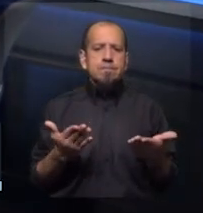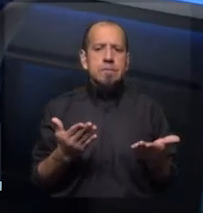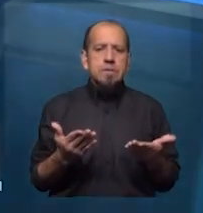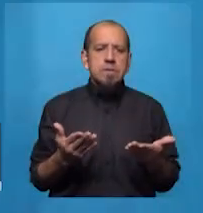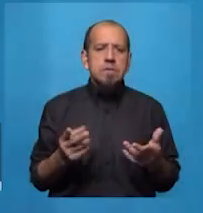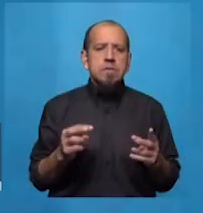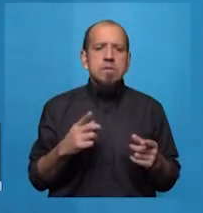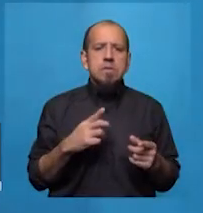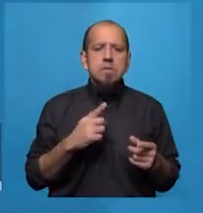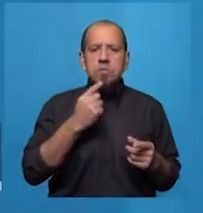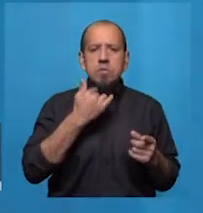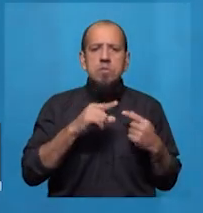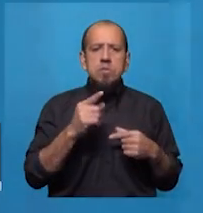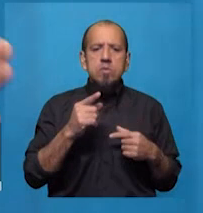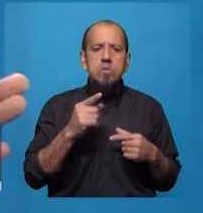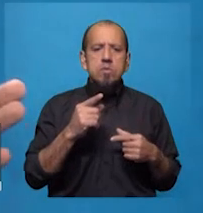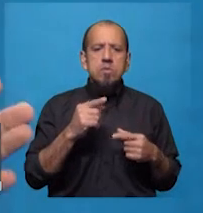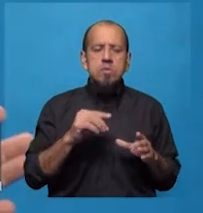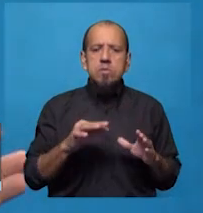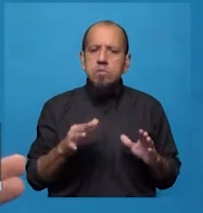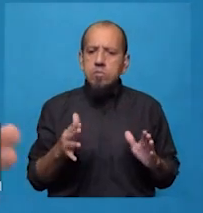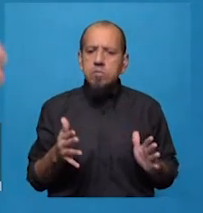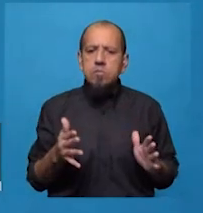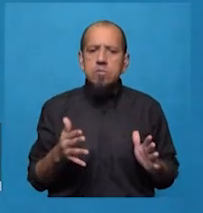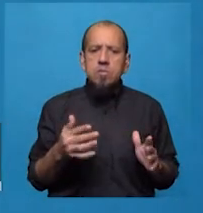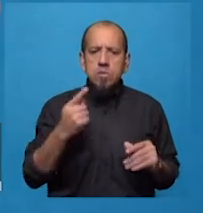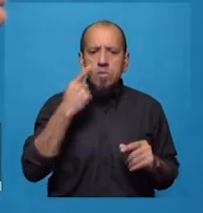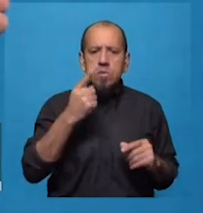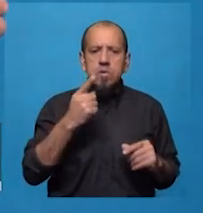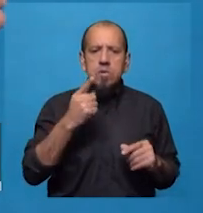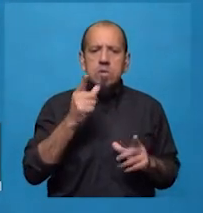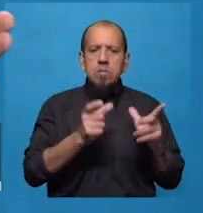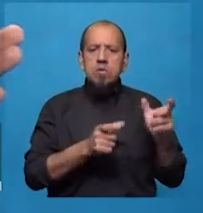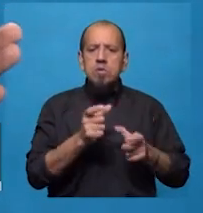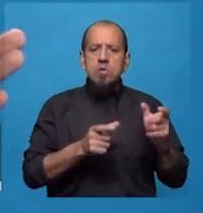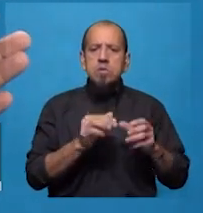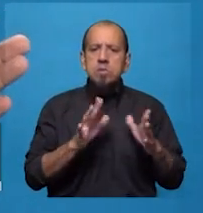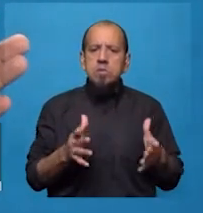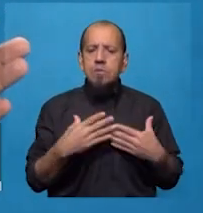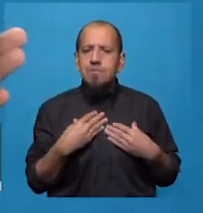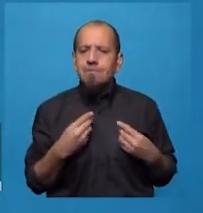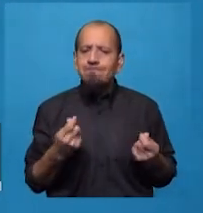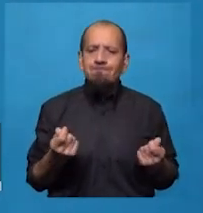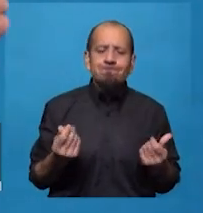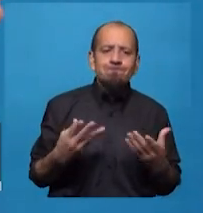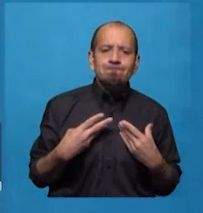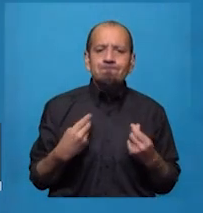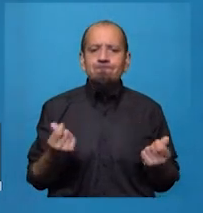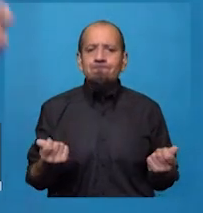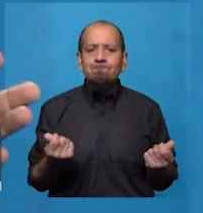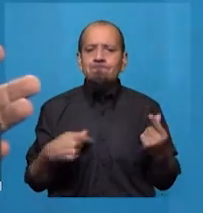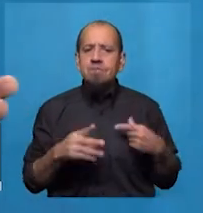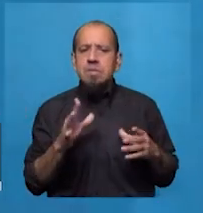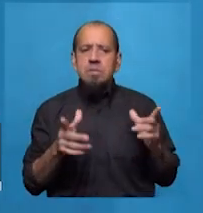el otro día presencial algo así bueno acá está pasando algo que la gente te diga que no se está sintiendo bien que se está sintiendo